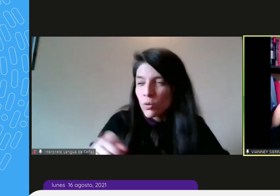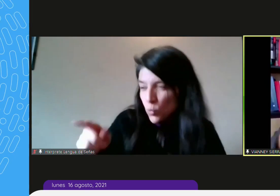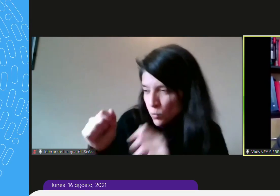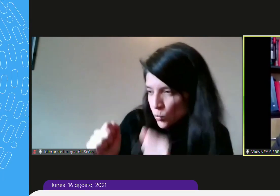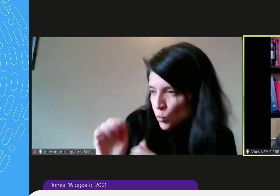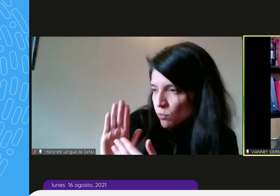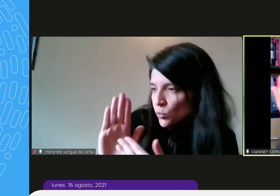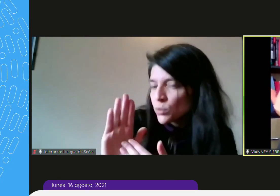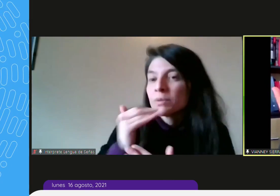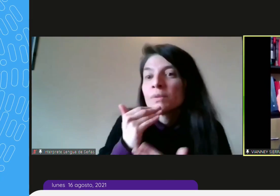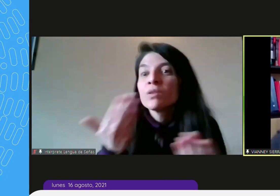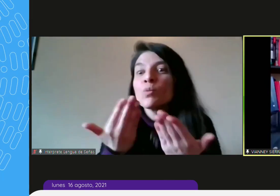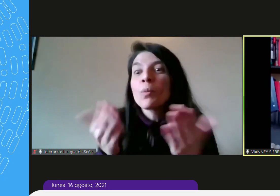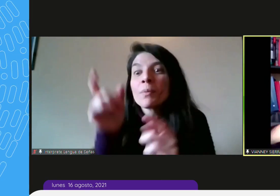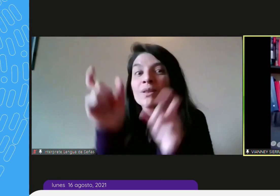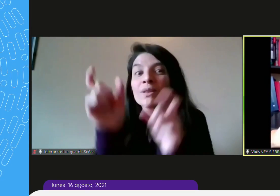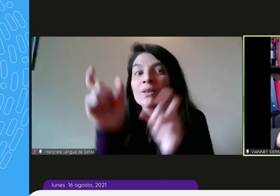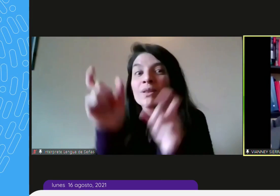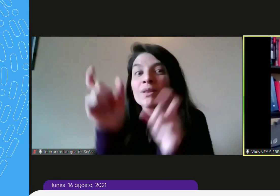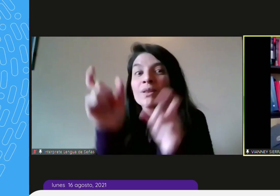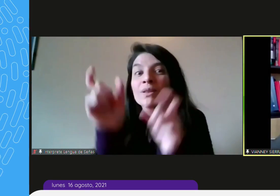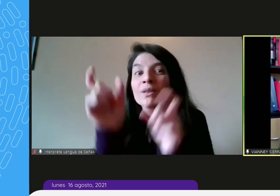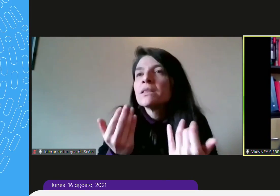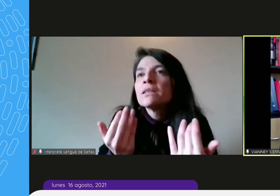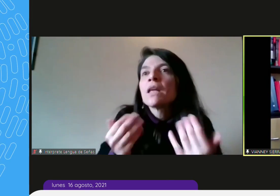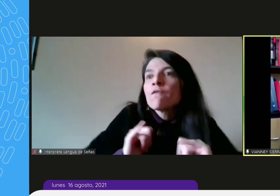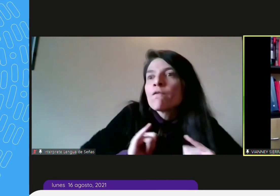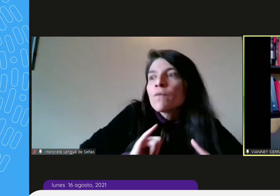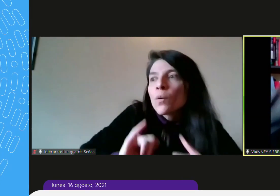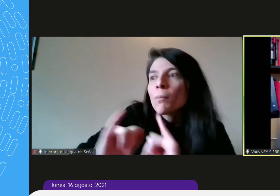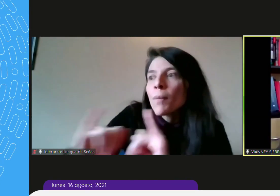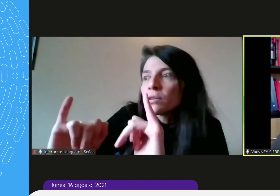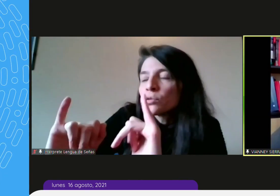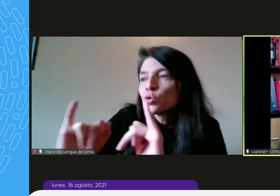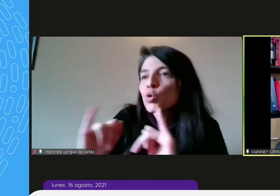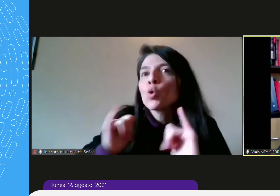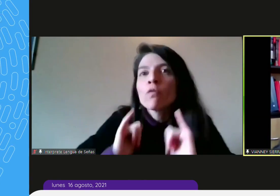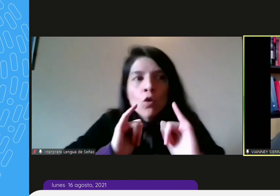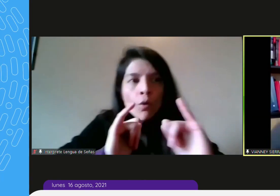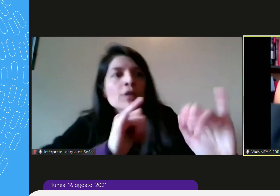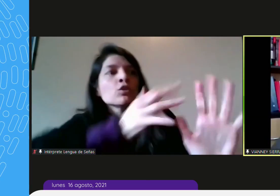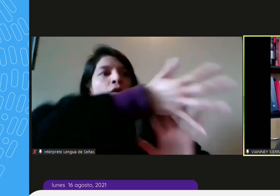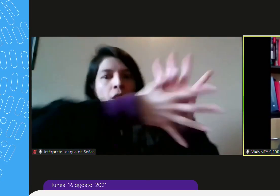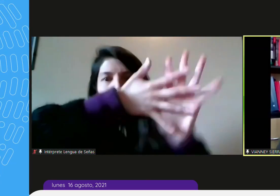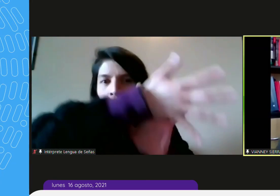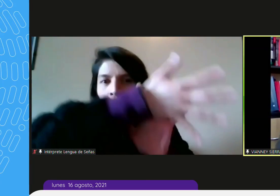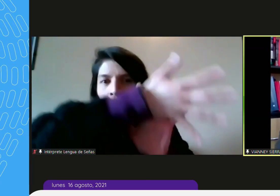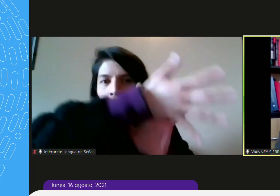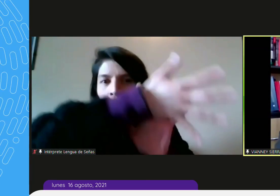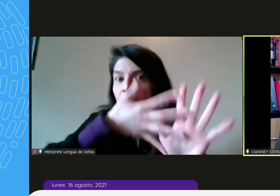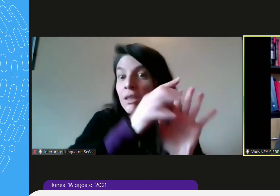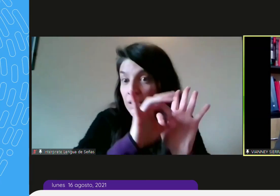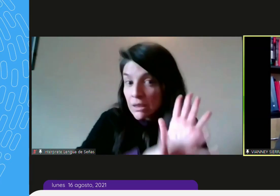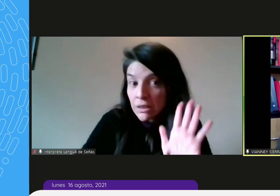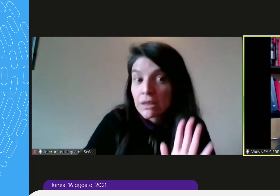las personas sordas necesitan que la información se entregue en la lengua de señas chilena.